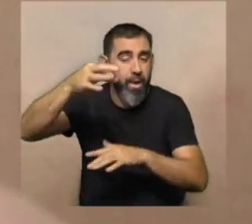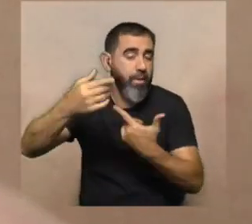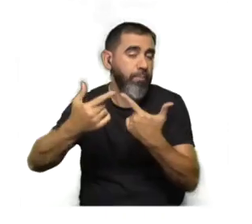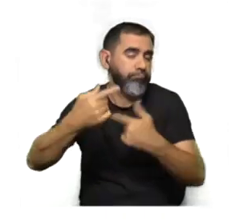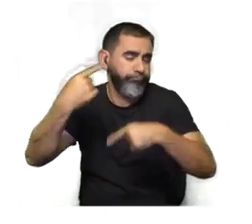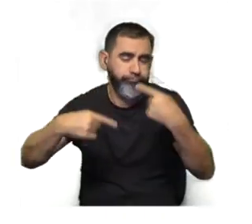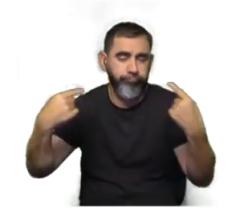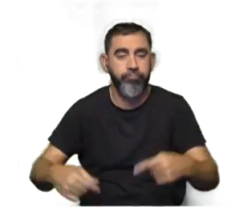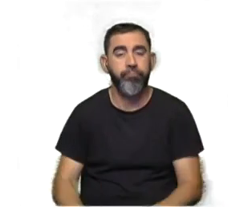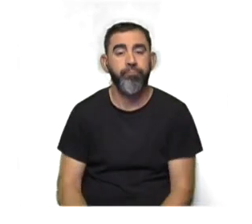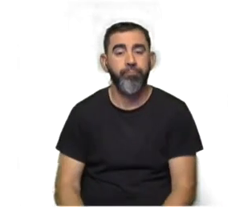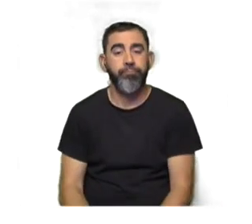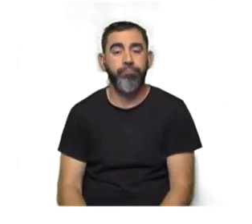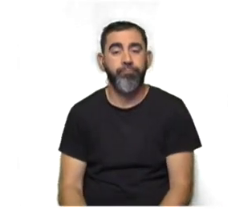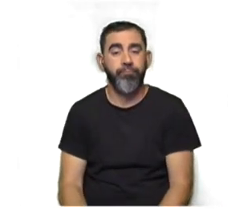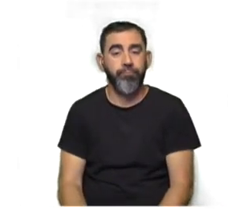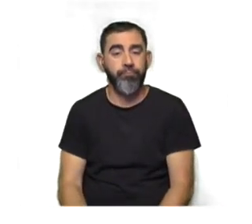etc.